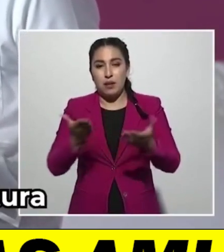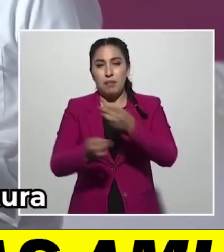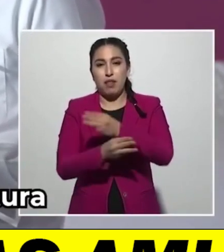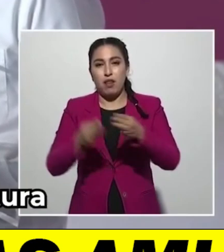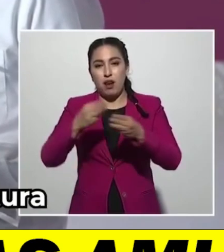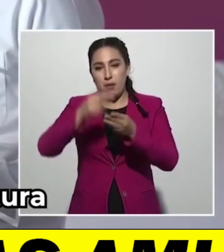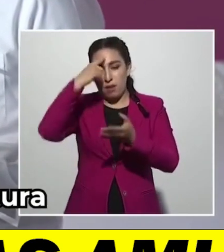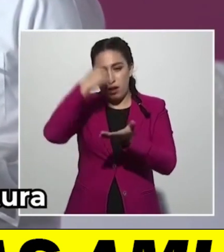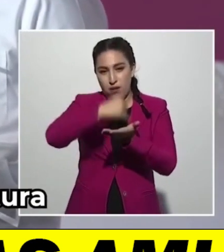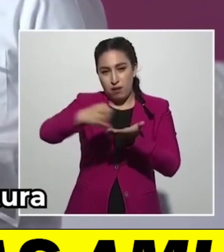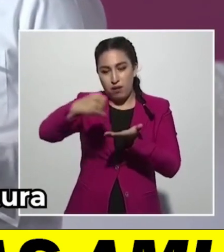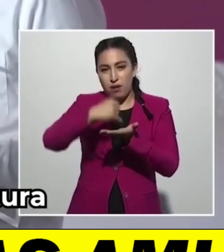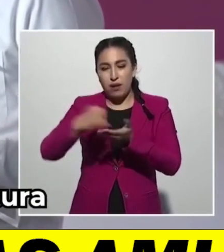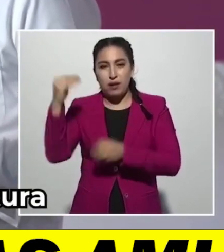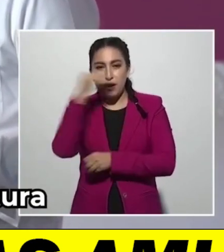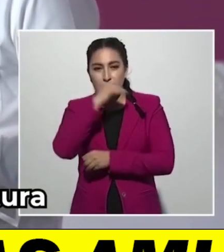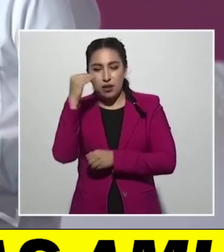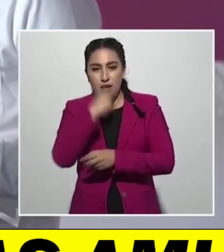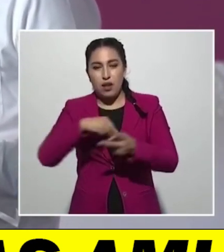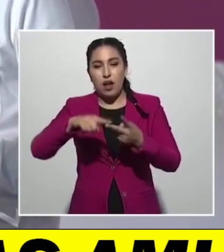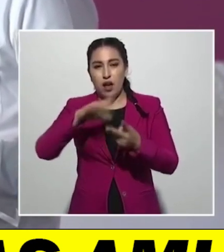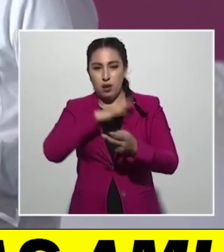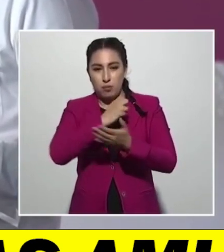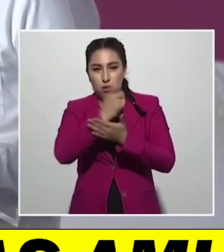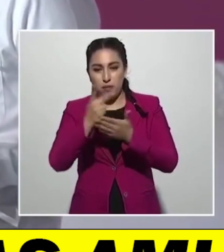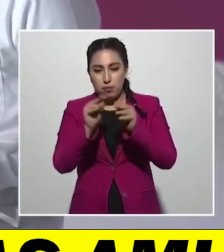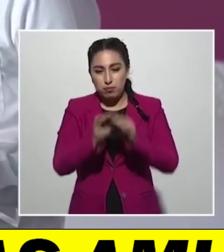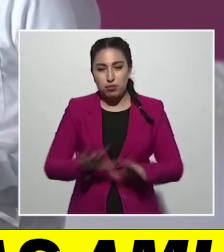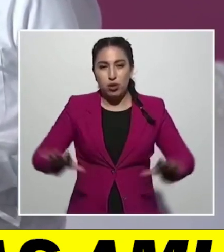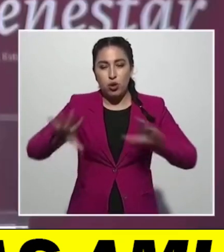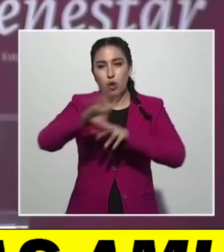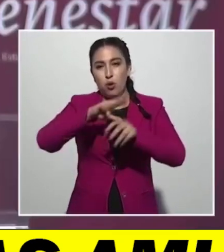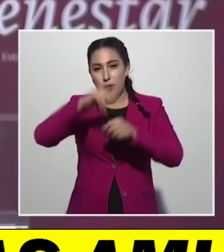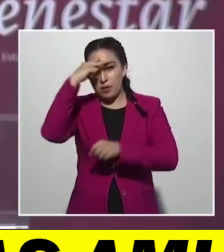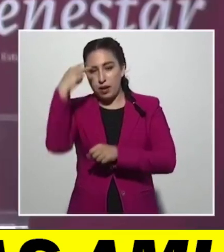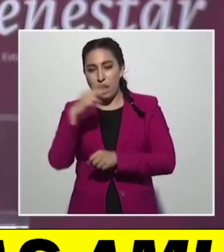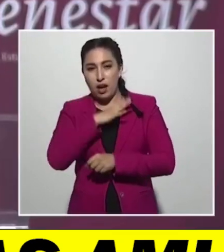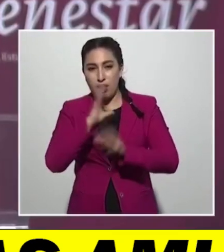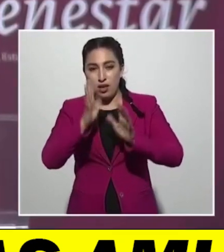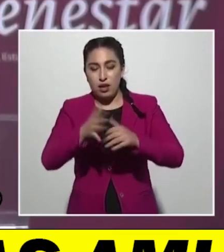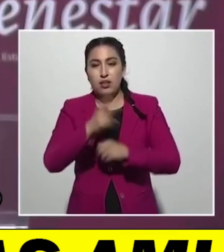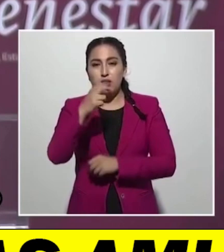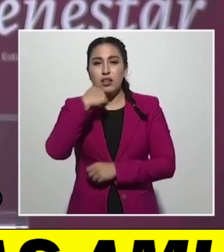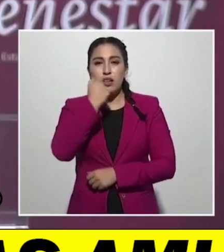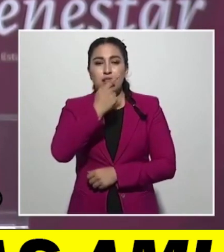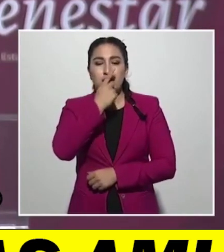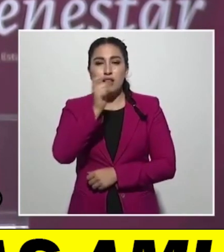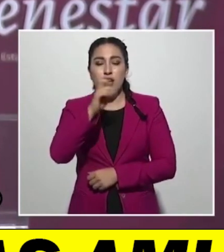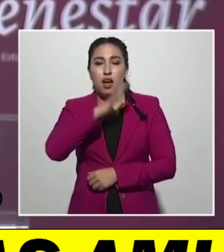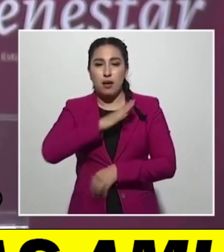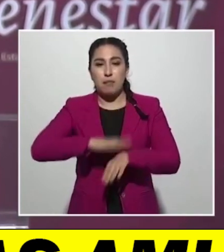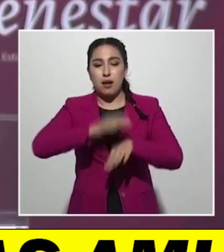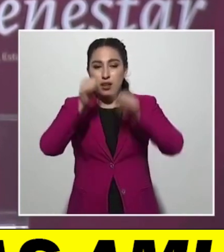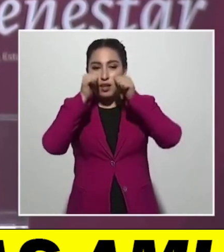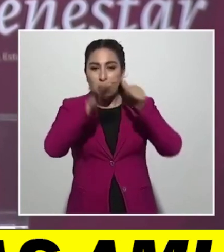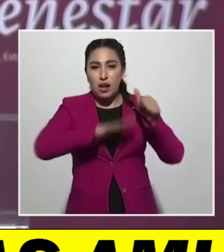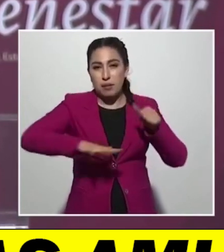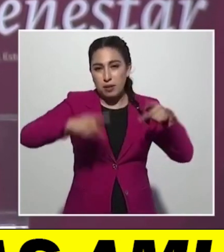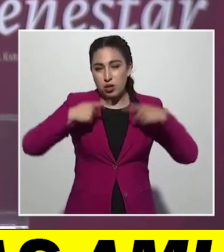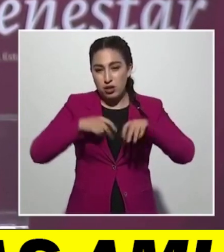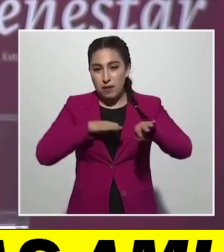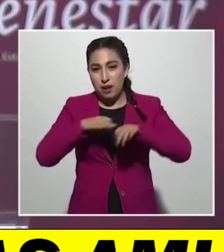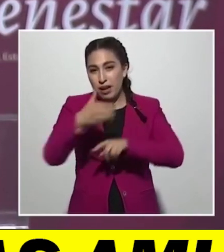gratuitos, programa que ya tiene cobertura a nivel nacional. Esto significa mayor y mejor atención al campo para